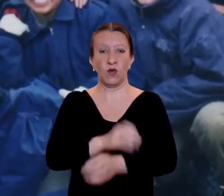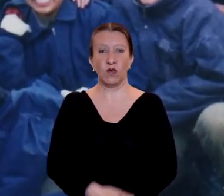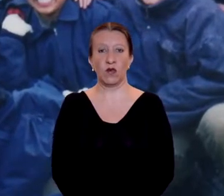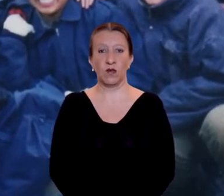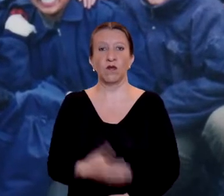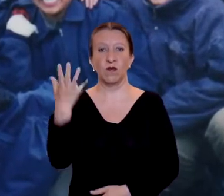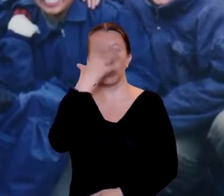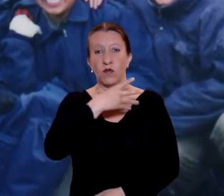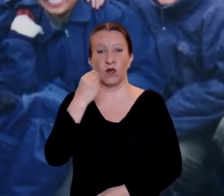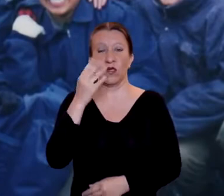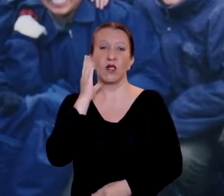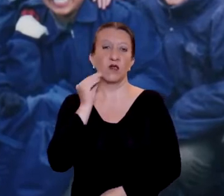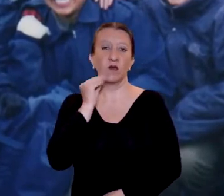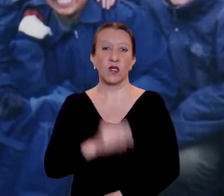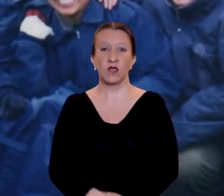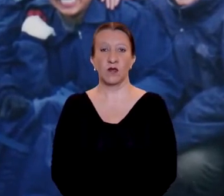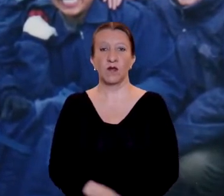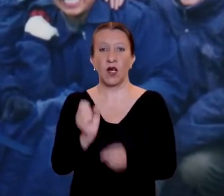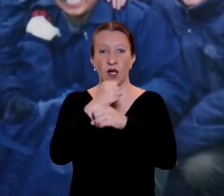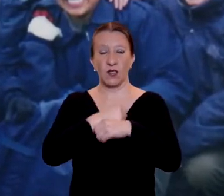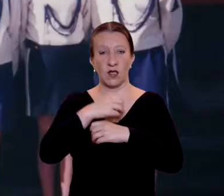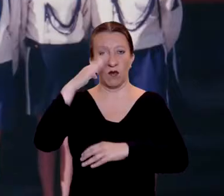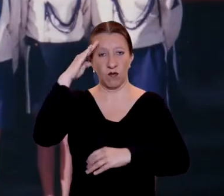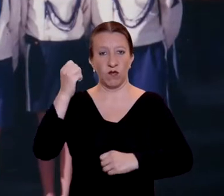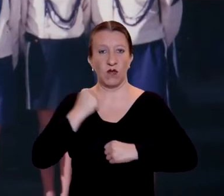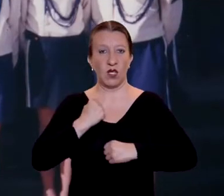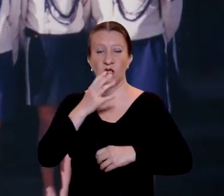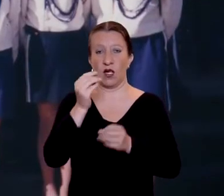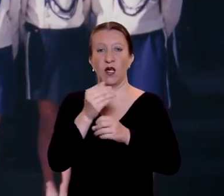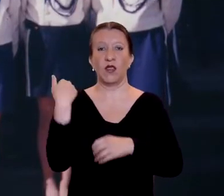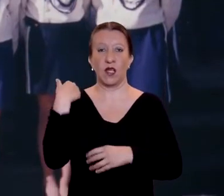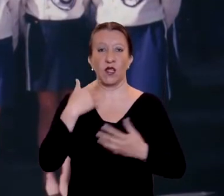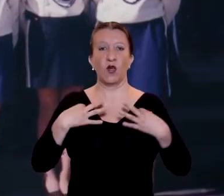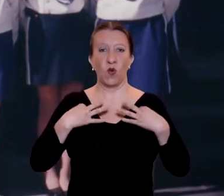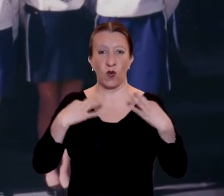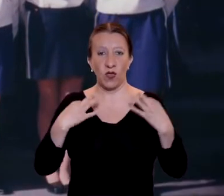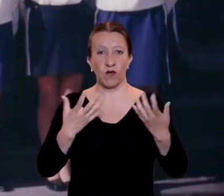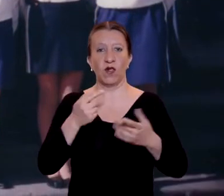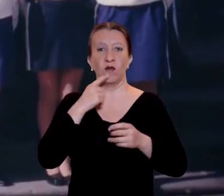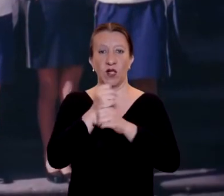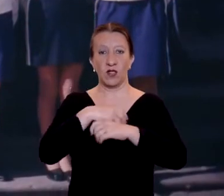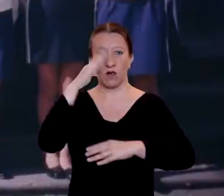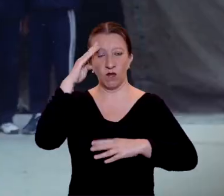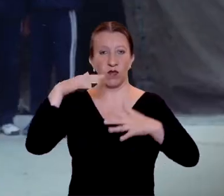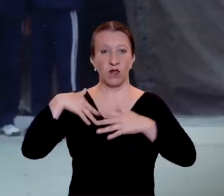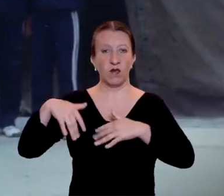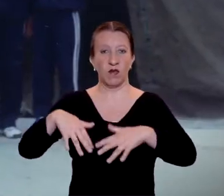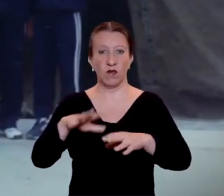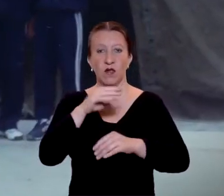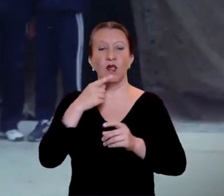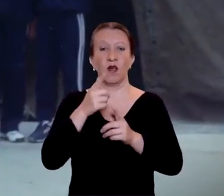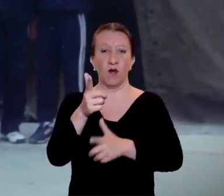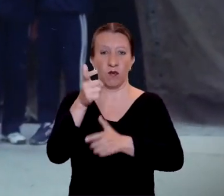Es bastante bonito la experiencia de hacer cosas militares, de tener mi uniforme camuflaje, de hacer paradas militares, de disparar